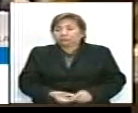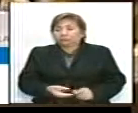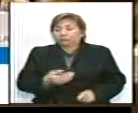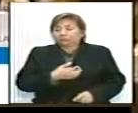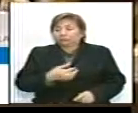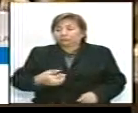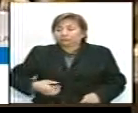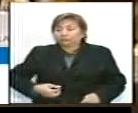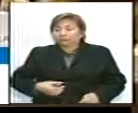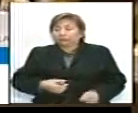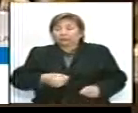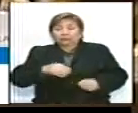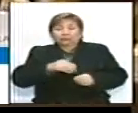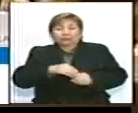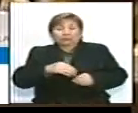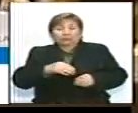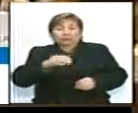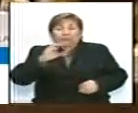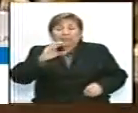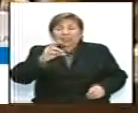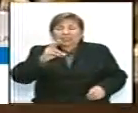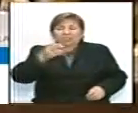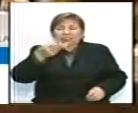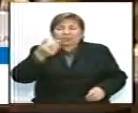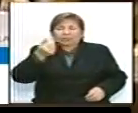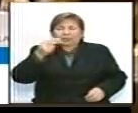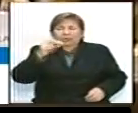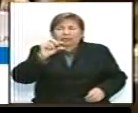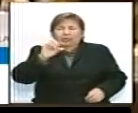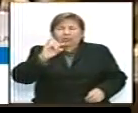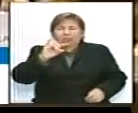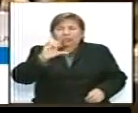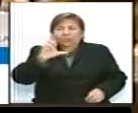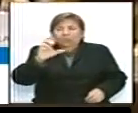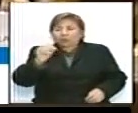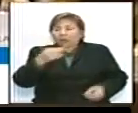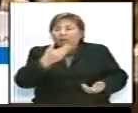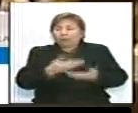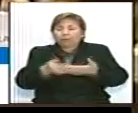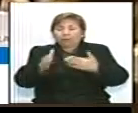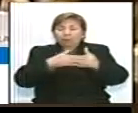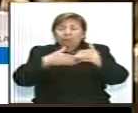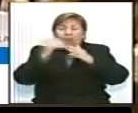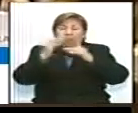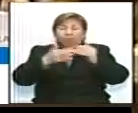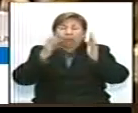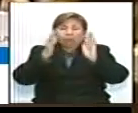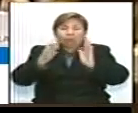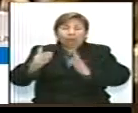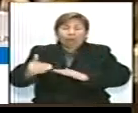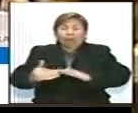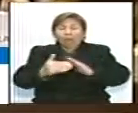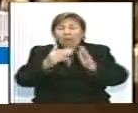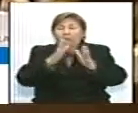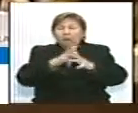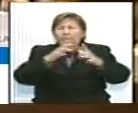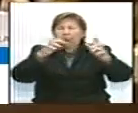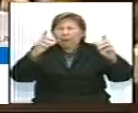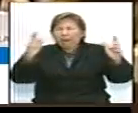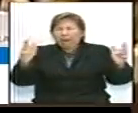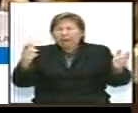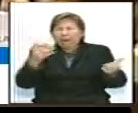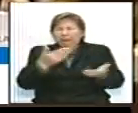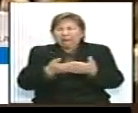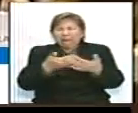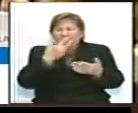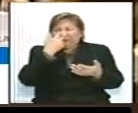República. En el distrito de Changuillo hay una infraestructura, Contralor, a través de su presidente, amplia